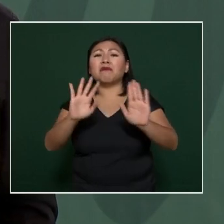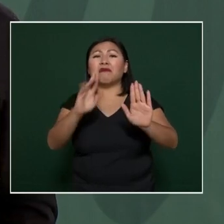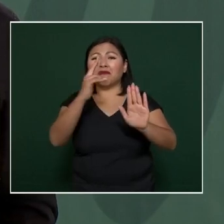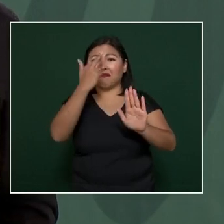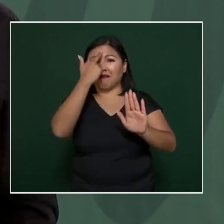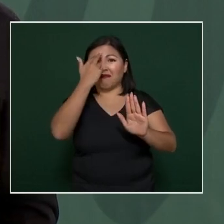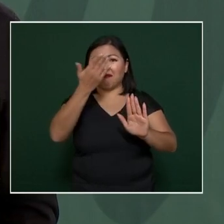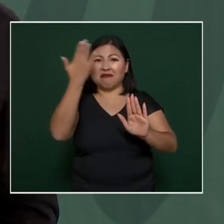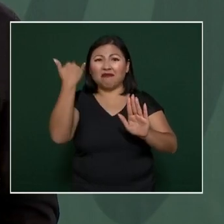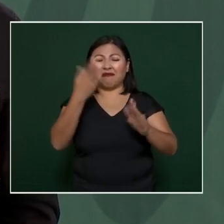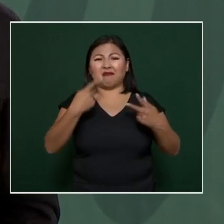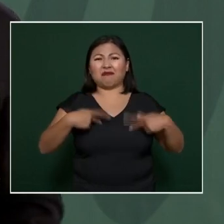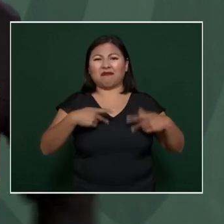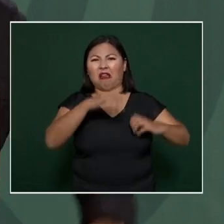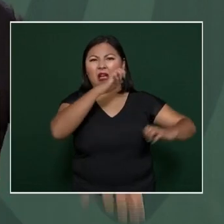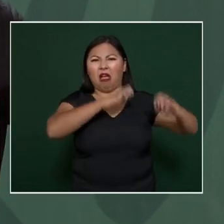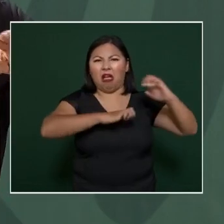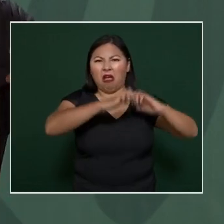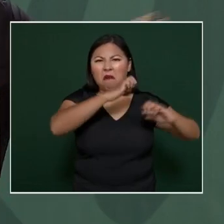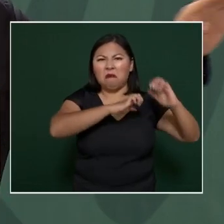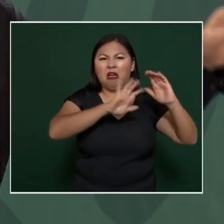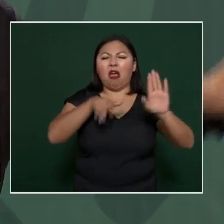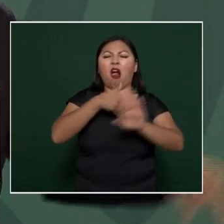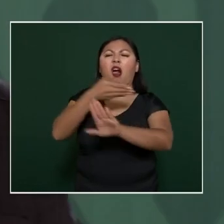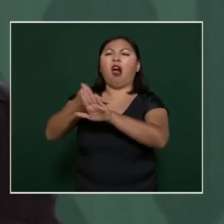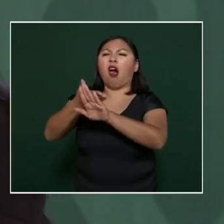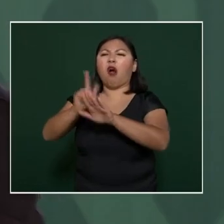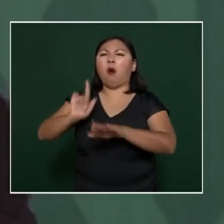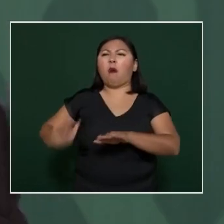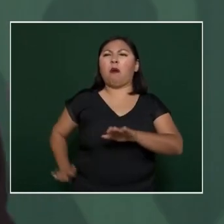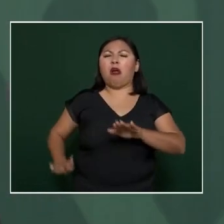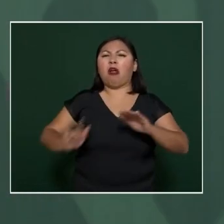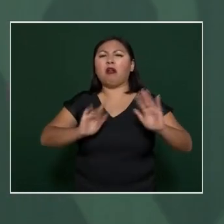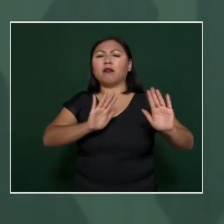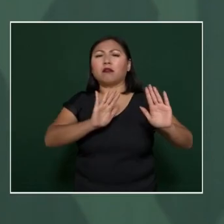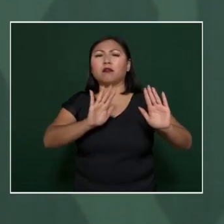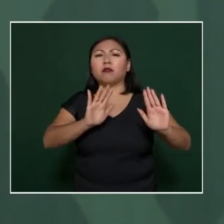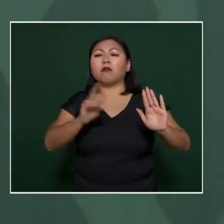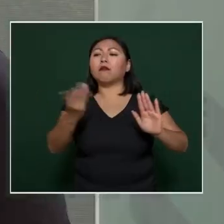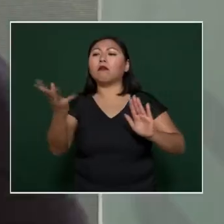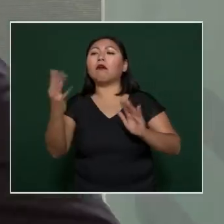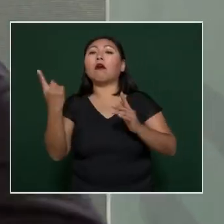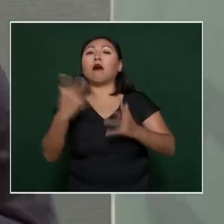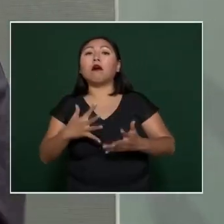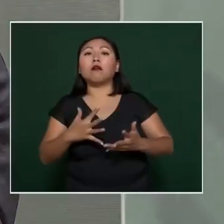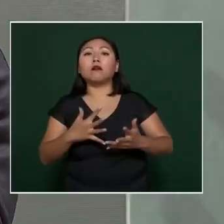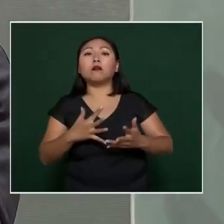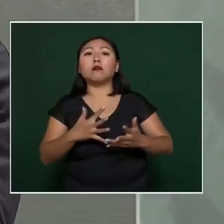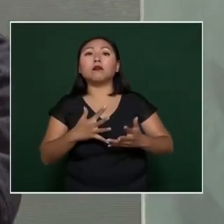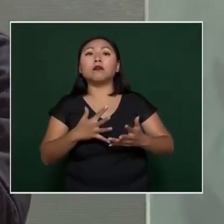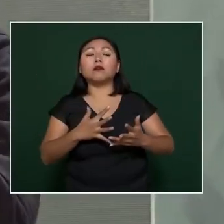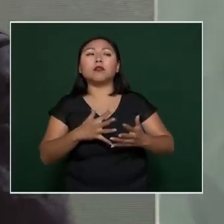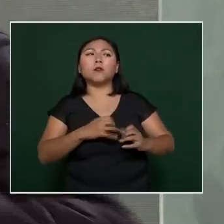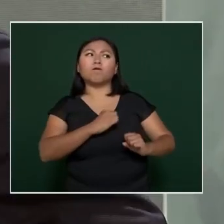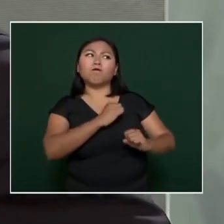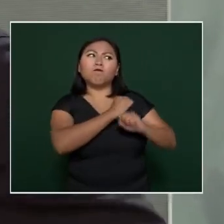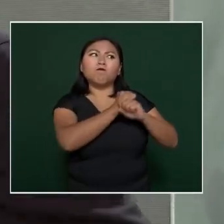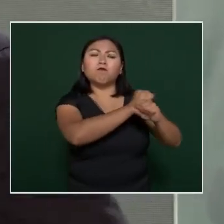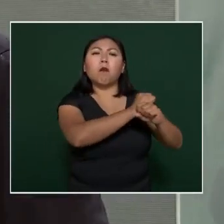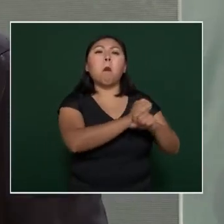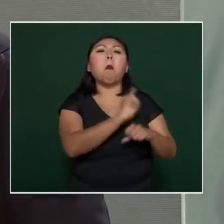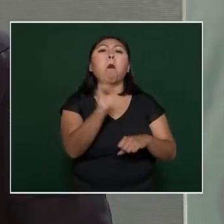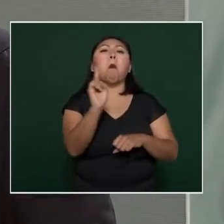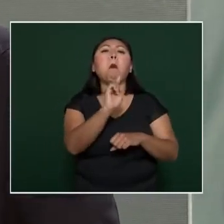neoliberal que predominó durante 36